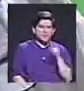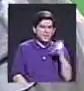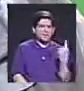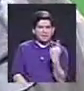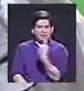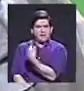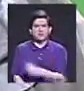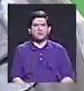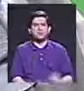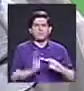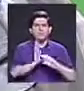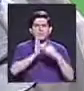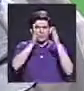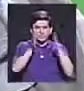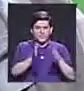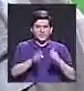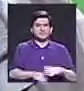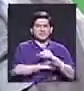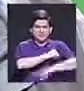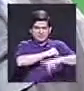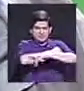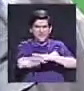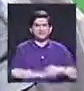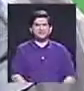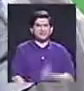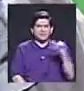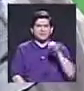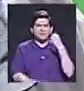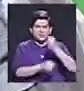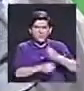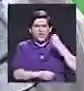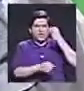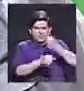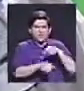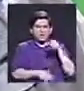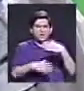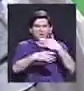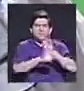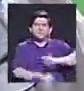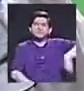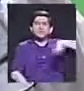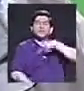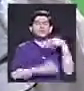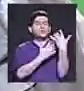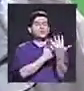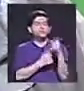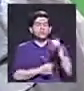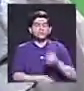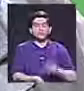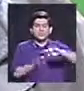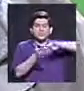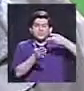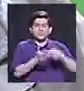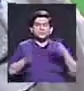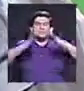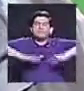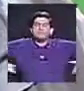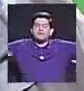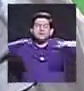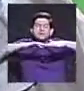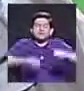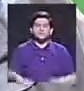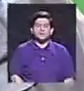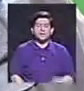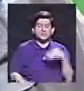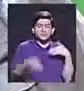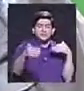local representado en el país. Ahí tenemos una labor que realizar, porque nosotros esperamos que ese se convierta en el espacio de